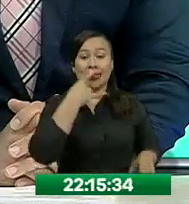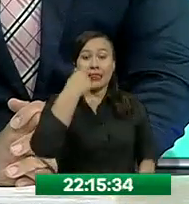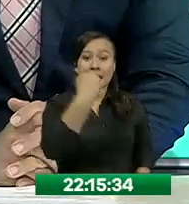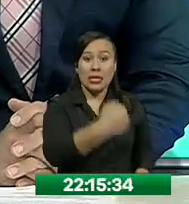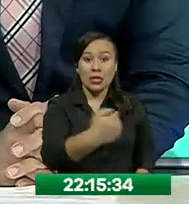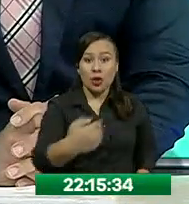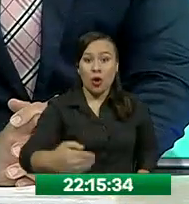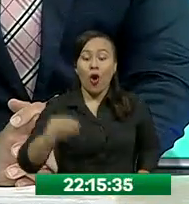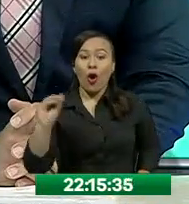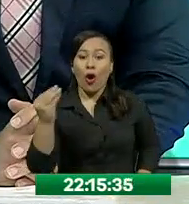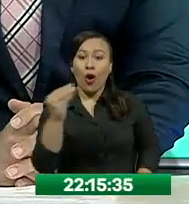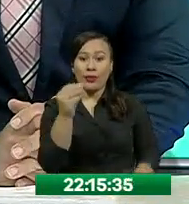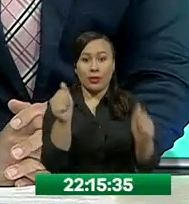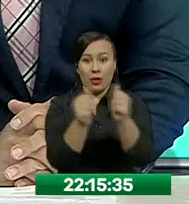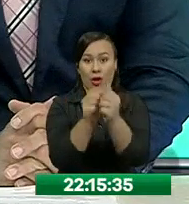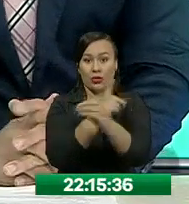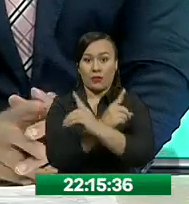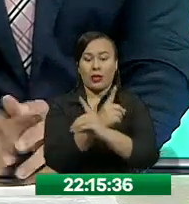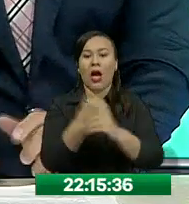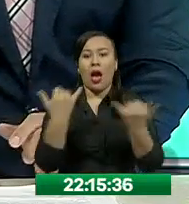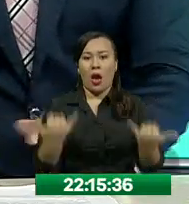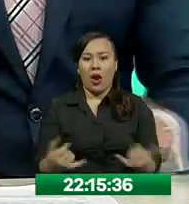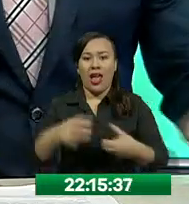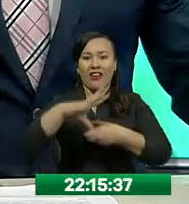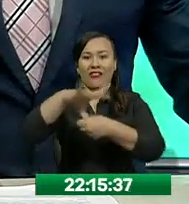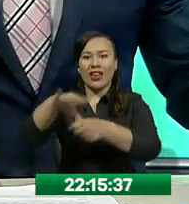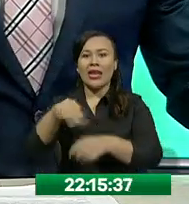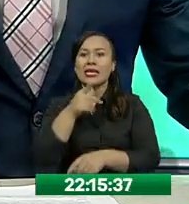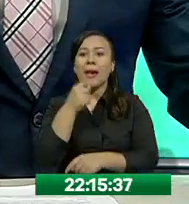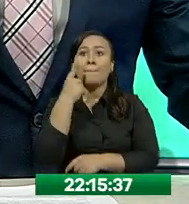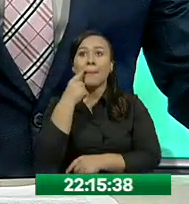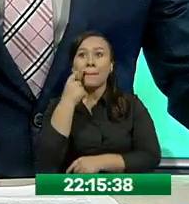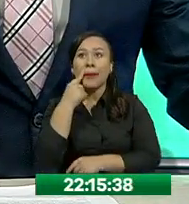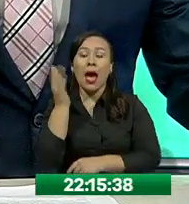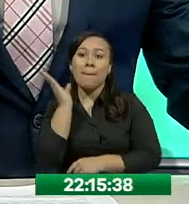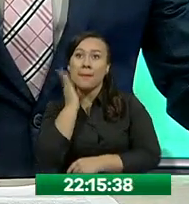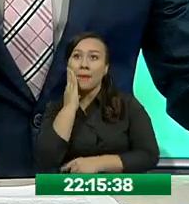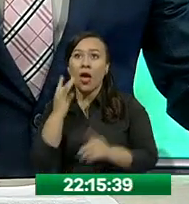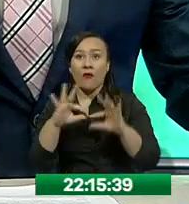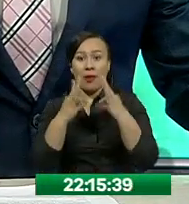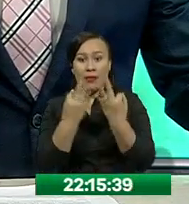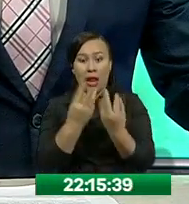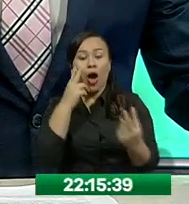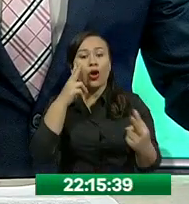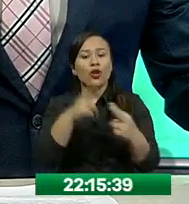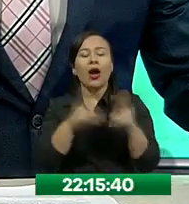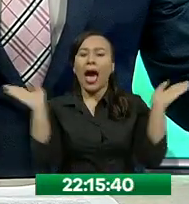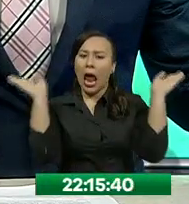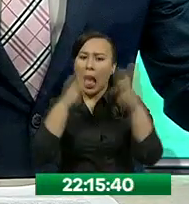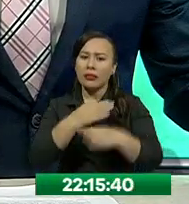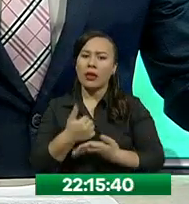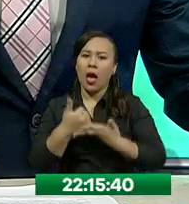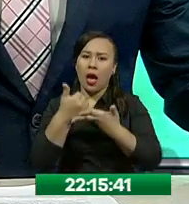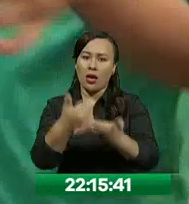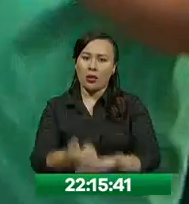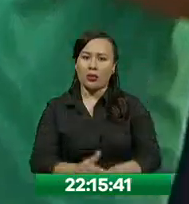con discapacidad se llevó a cabo una casa abierta para que padres de familia conozcan sus beneficios de manera gratuita.